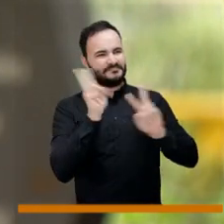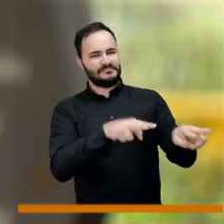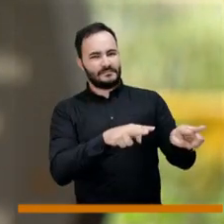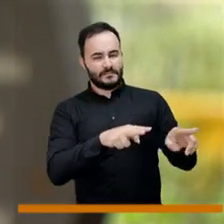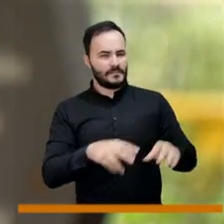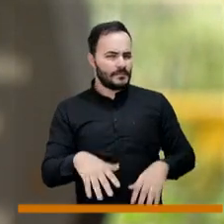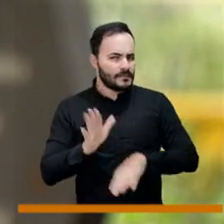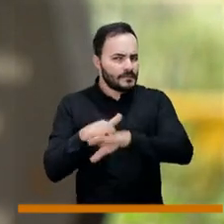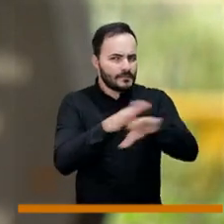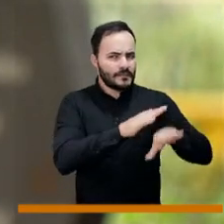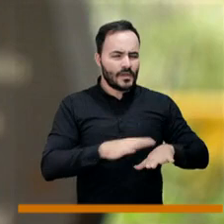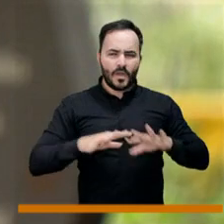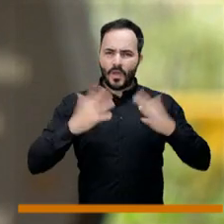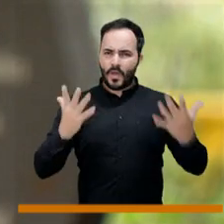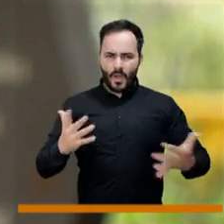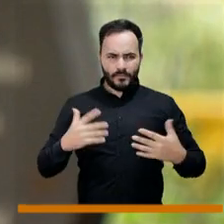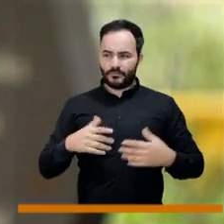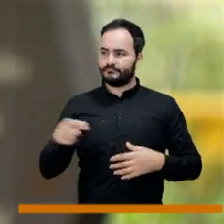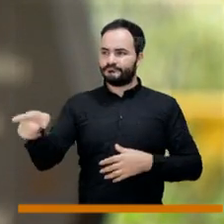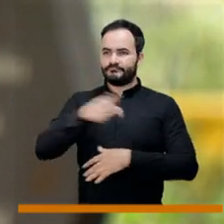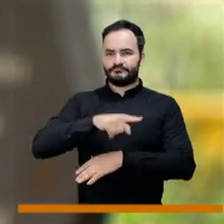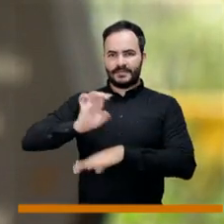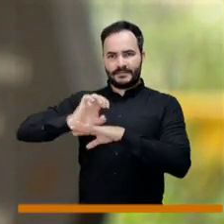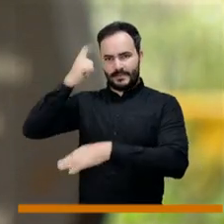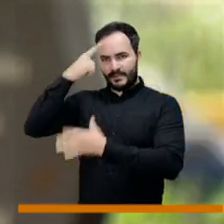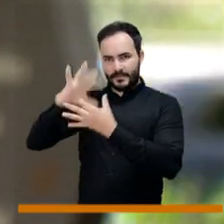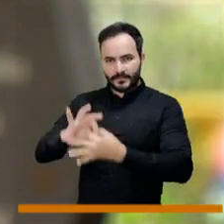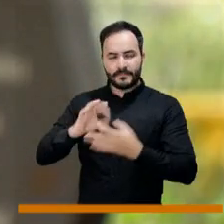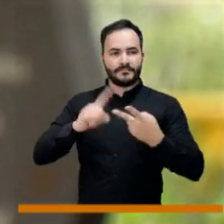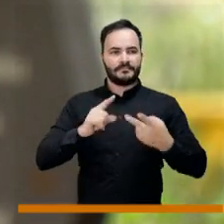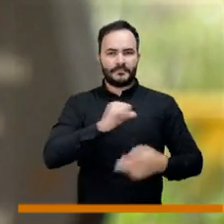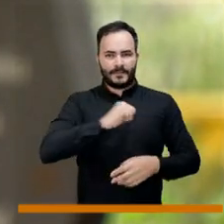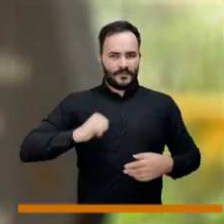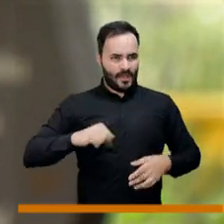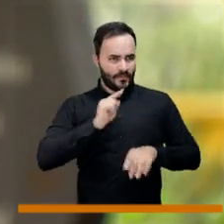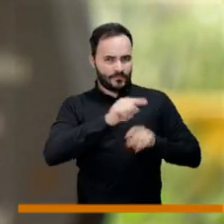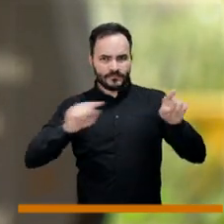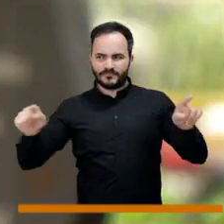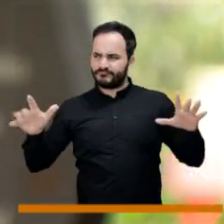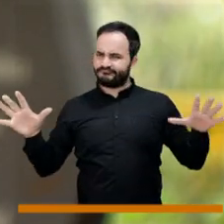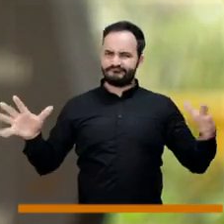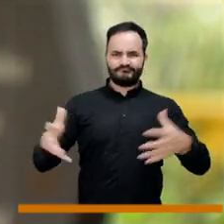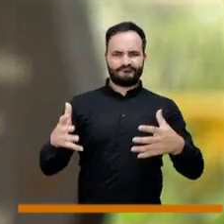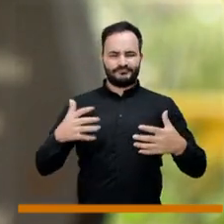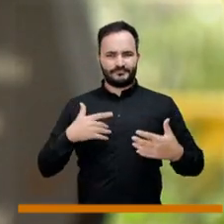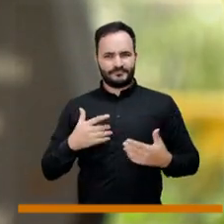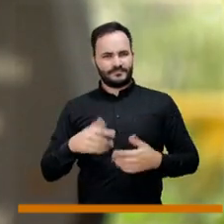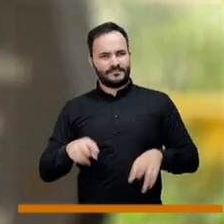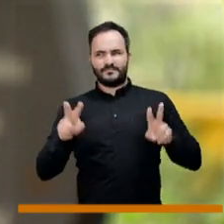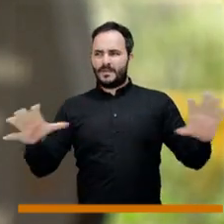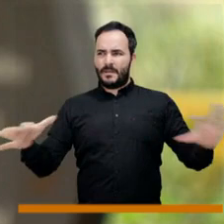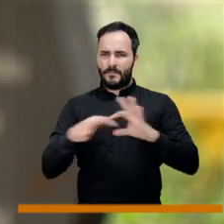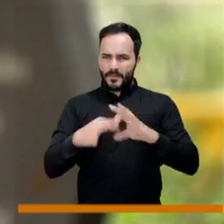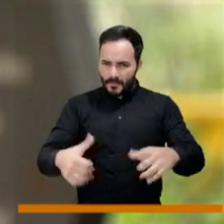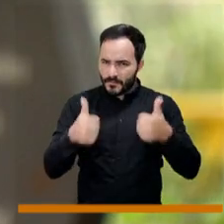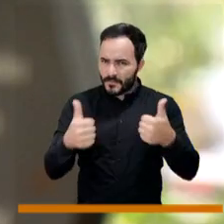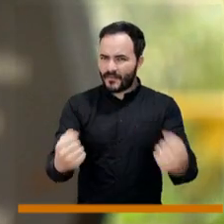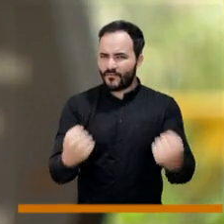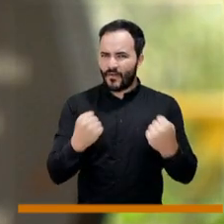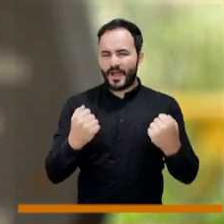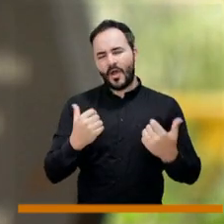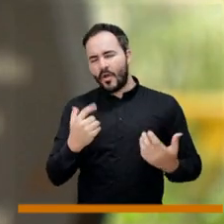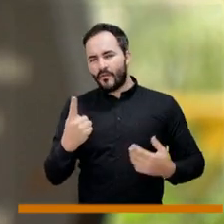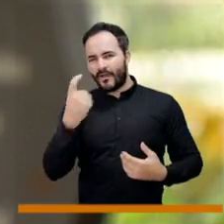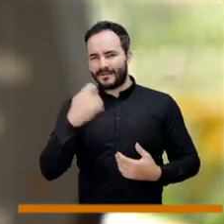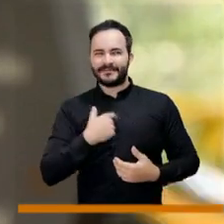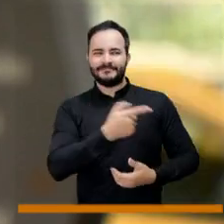tan importante es la interacción armoniosa entre el sector público y privado en el desarrollo del país?